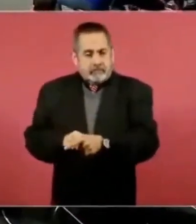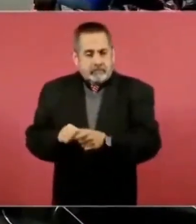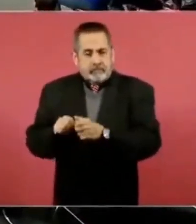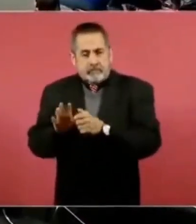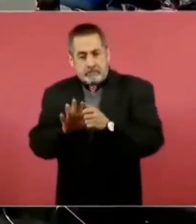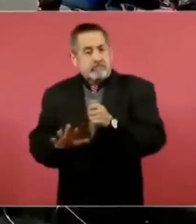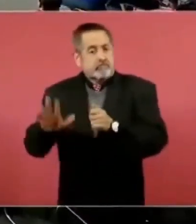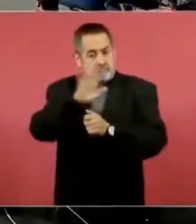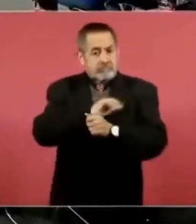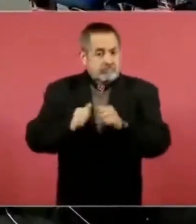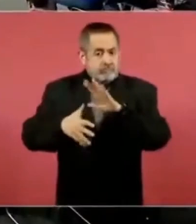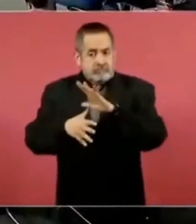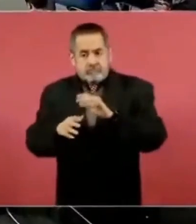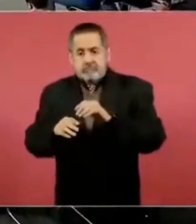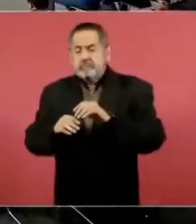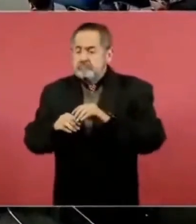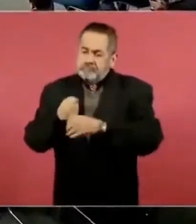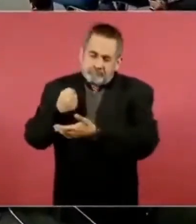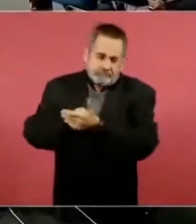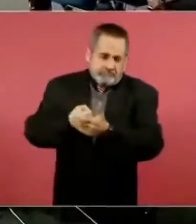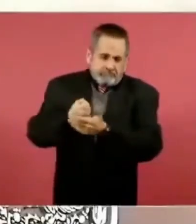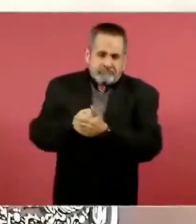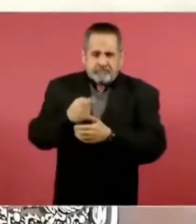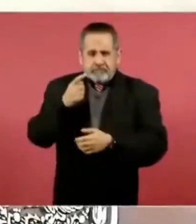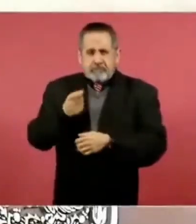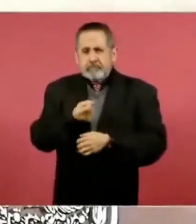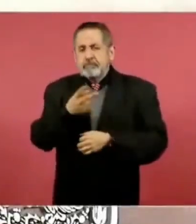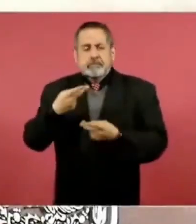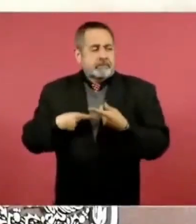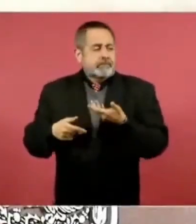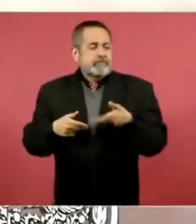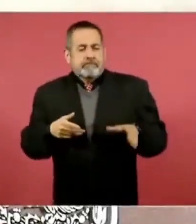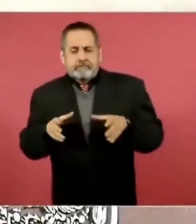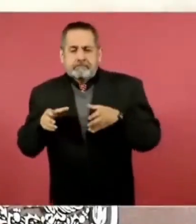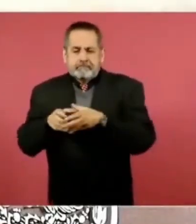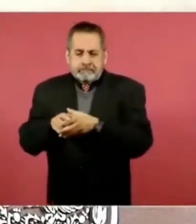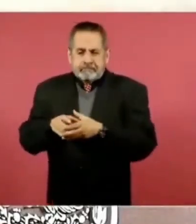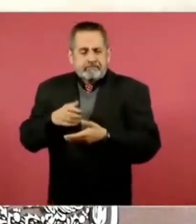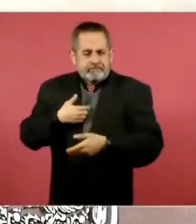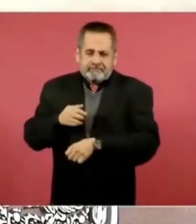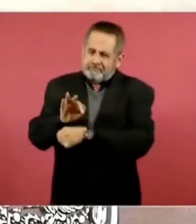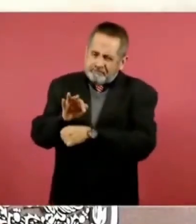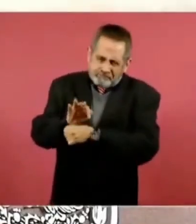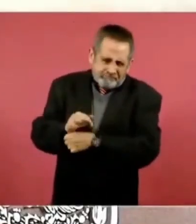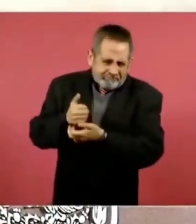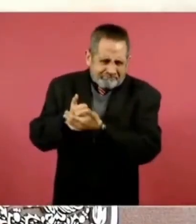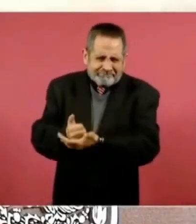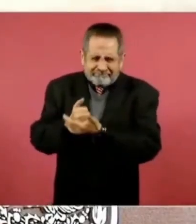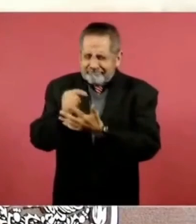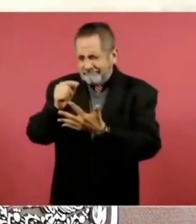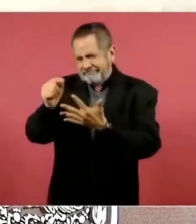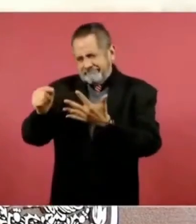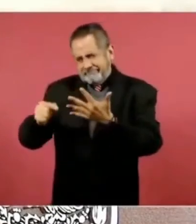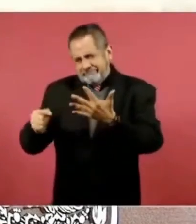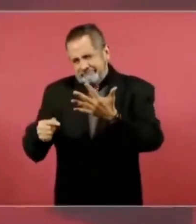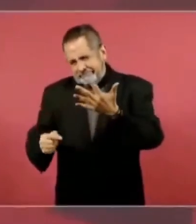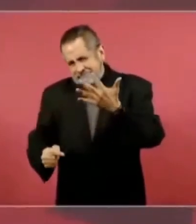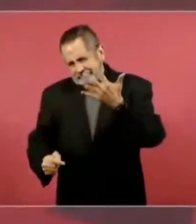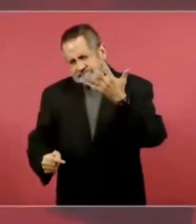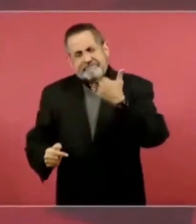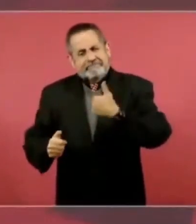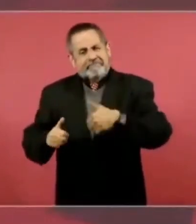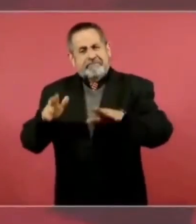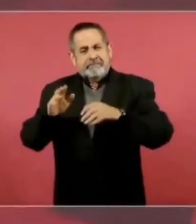continentales por los excluidos, por los olvidados. Y he estado en las